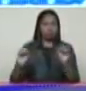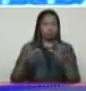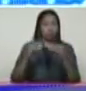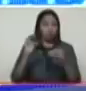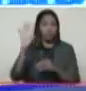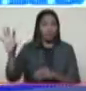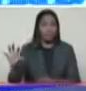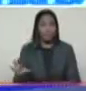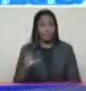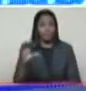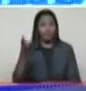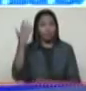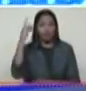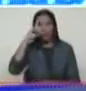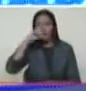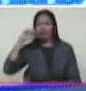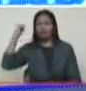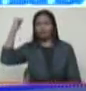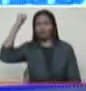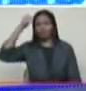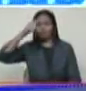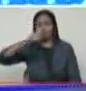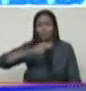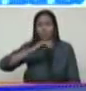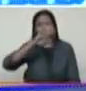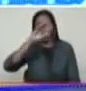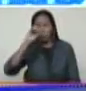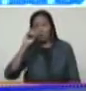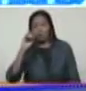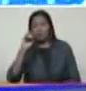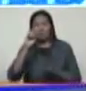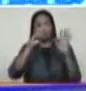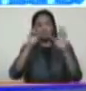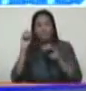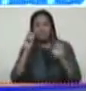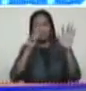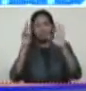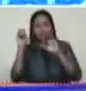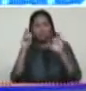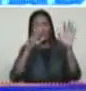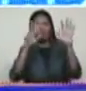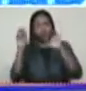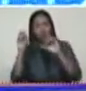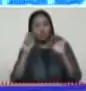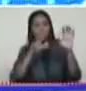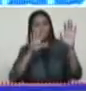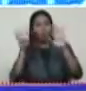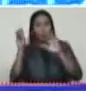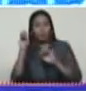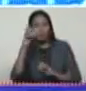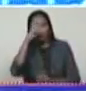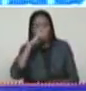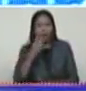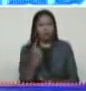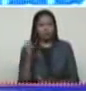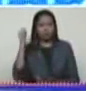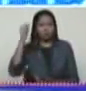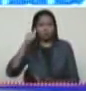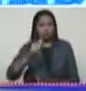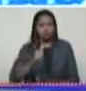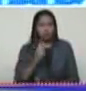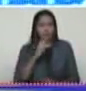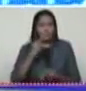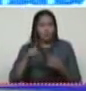países durante años, 50, 60, 70, los años 80, 90. Pero